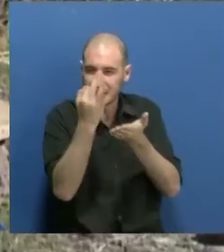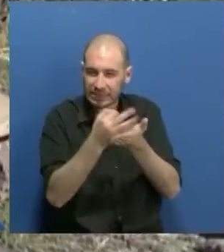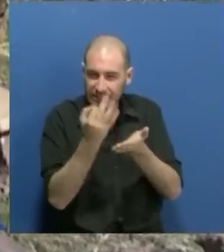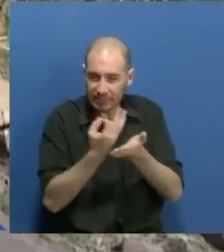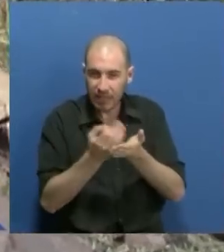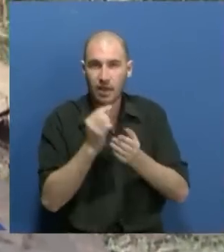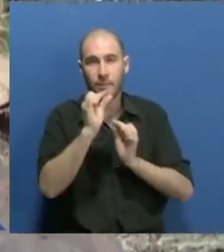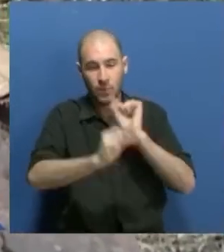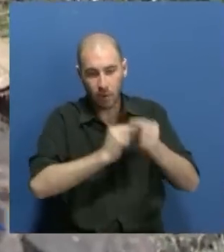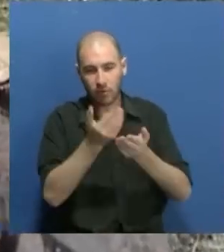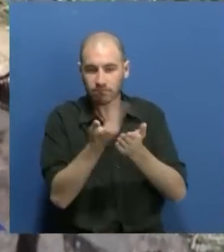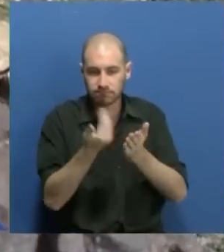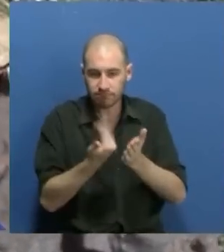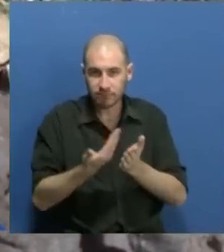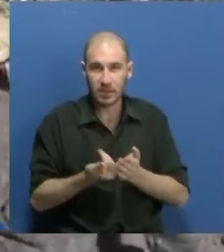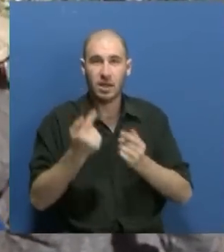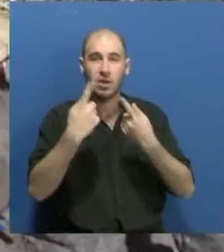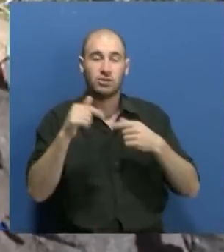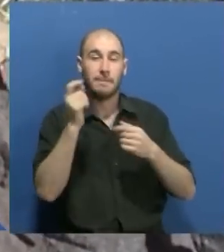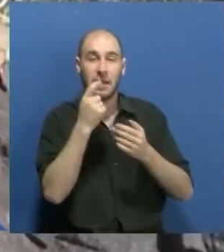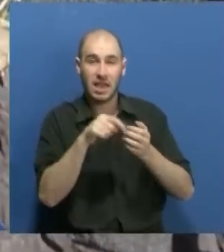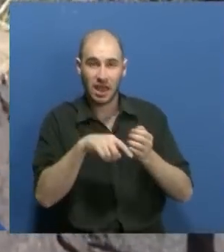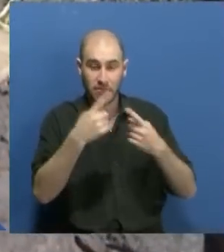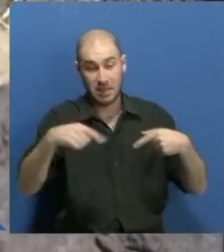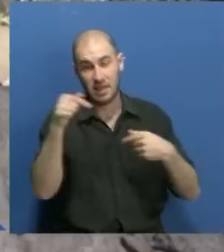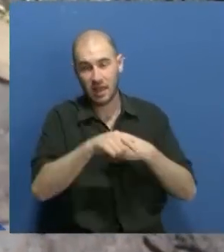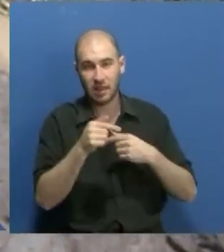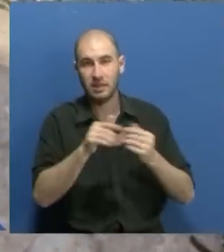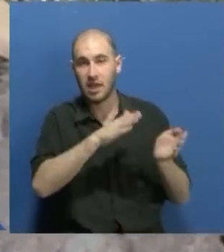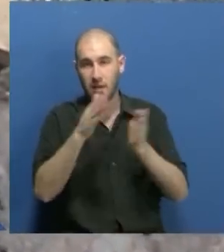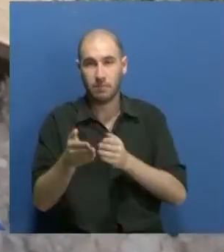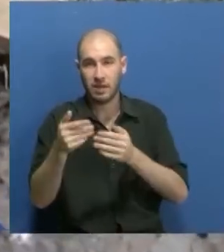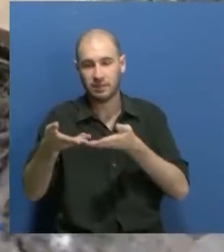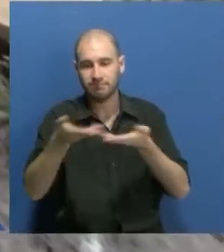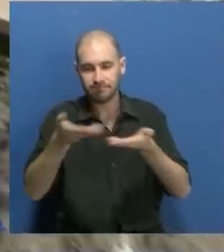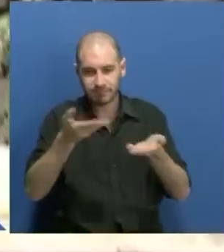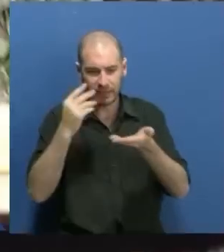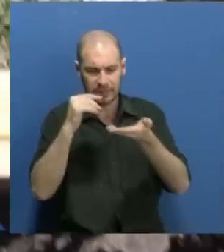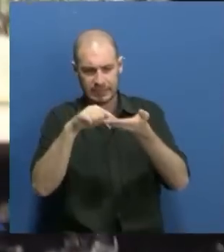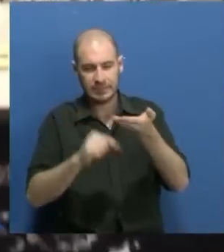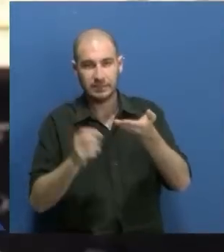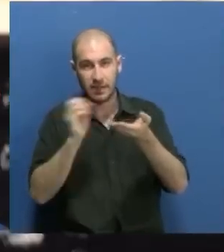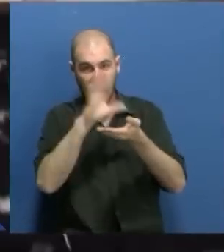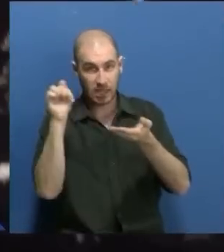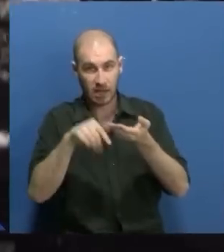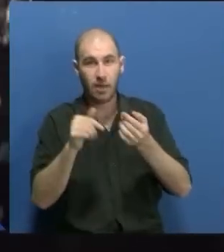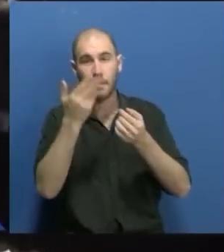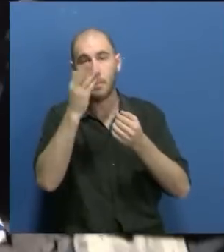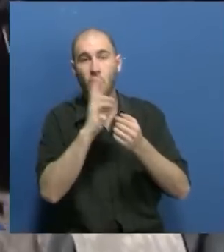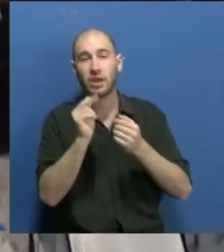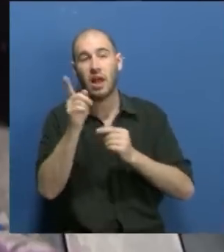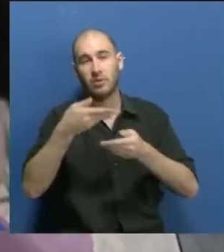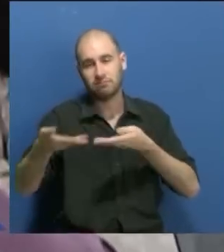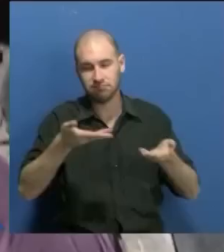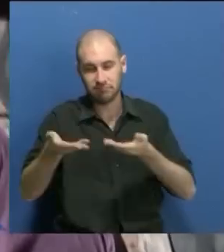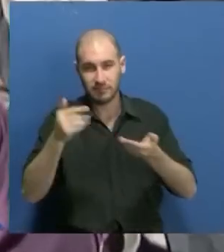vamos retirando ese sedimento, ese material pasa a la etapa de zaranda, digamos, que ahí en las imágenes salen unas chicas zarandeando